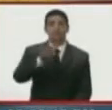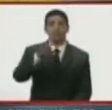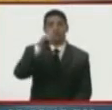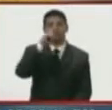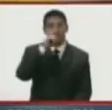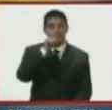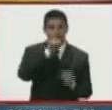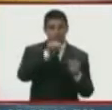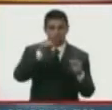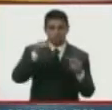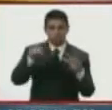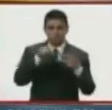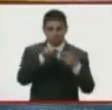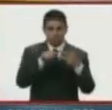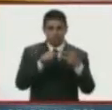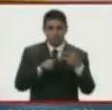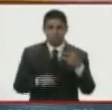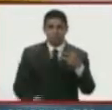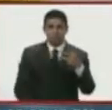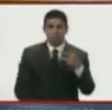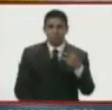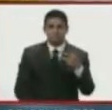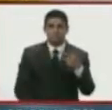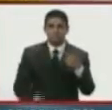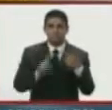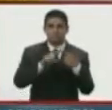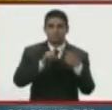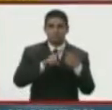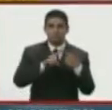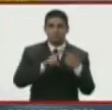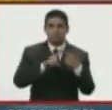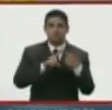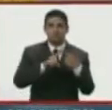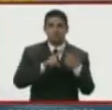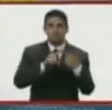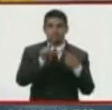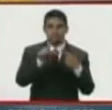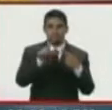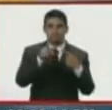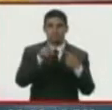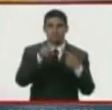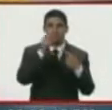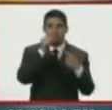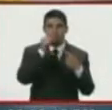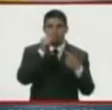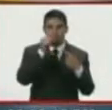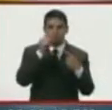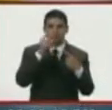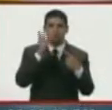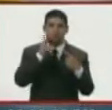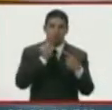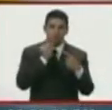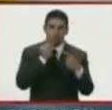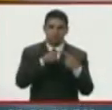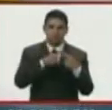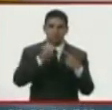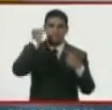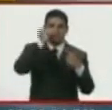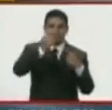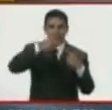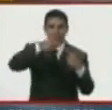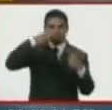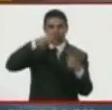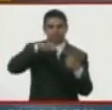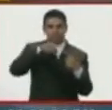de ellos. El joven oficial que fue asesinado